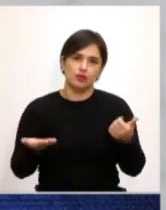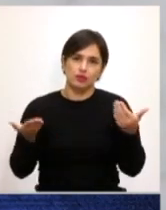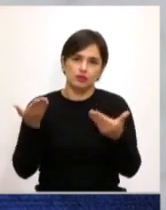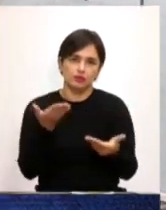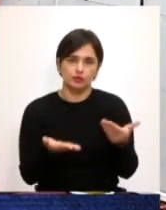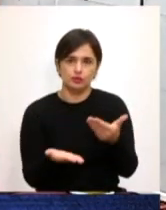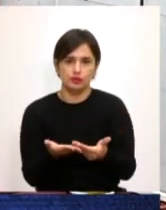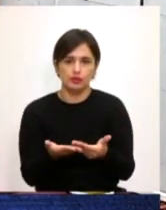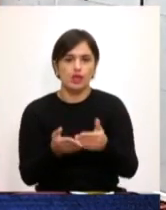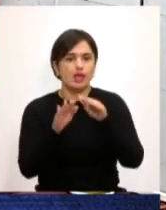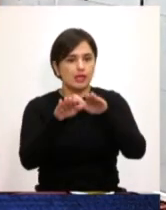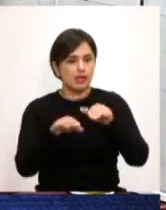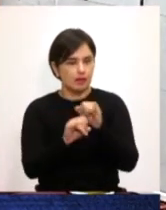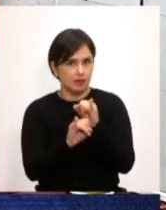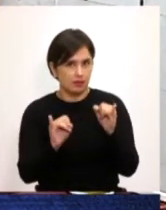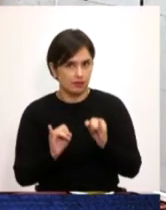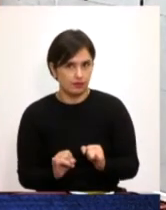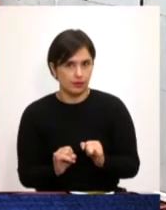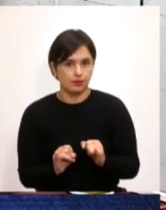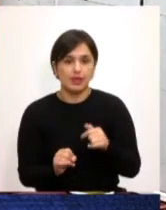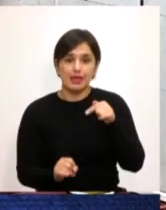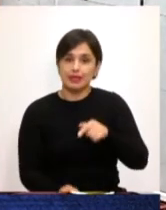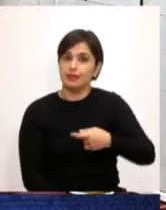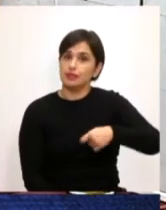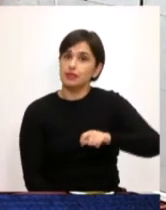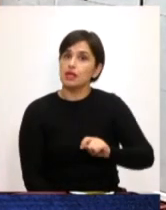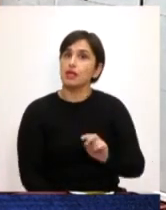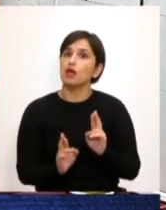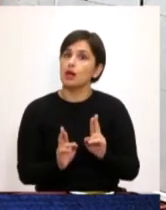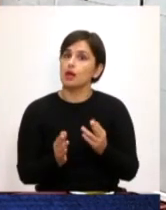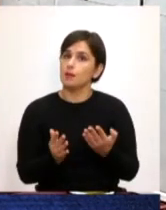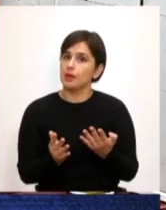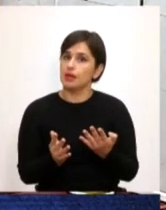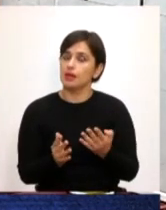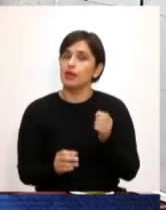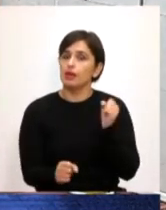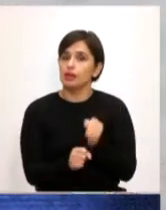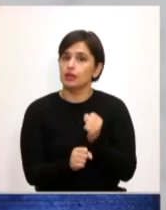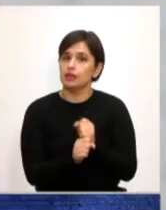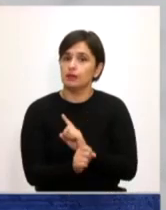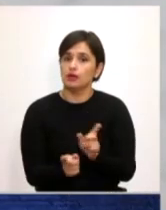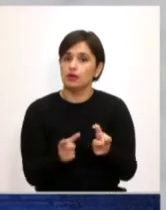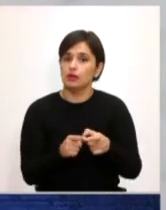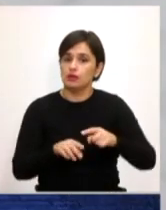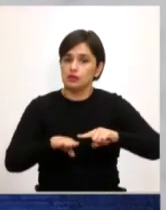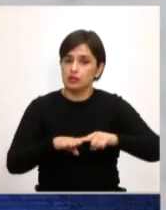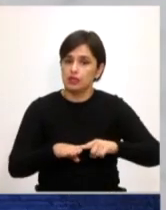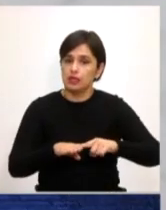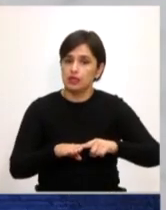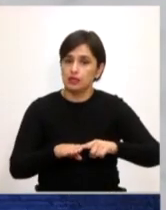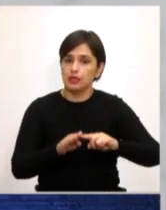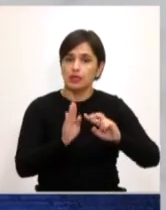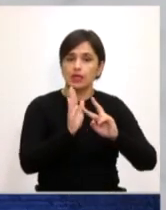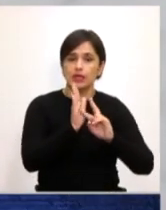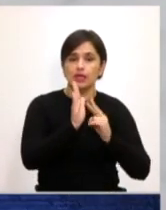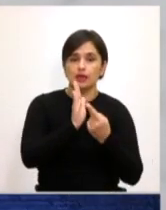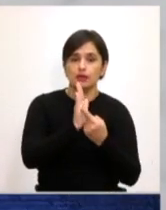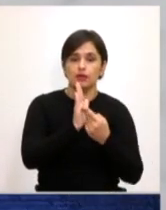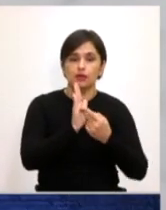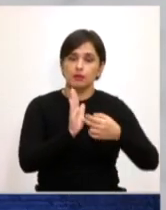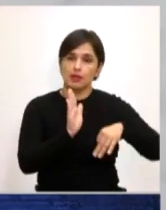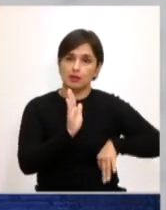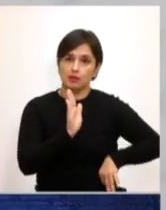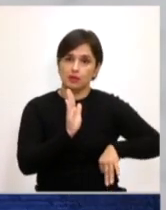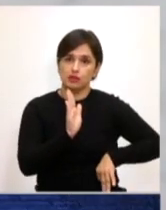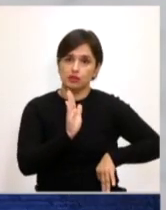De la misma manera, este Senado espera que la labor de la Comisión Técnica en materia de reforma previsional